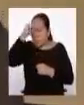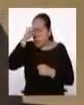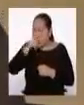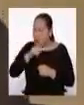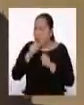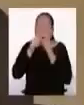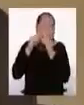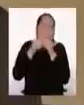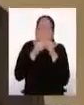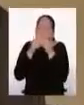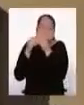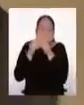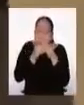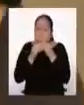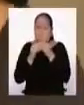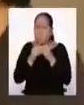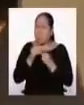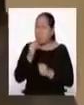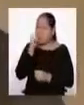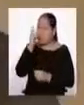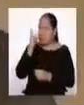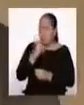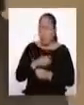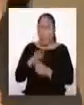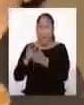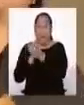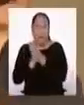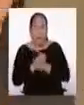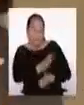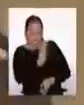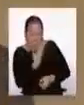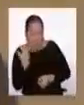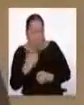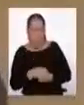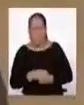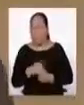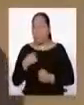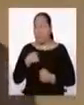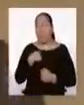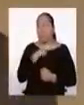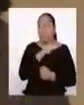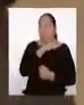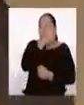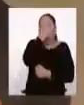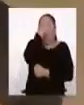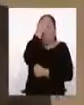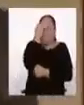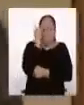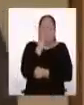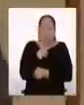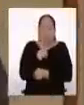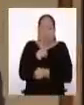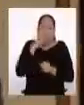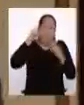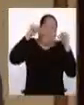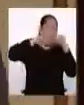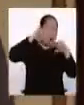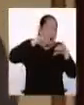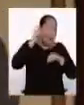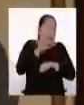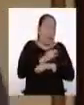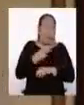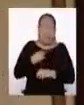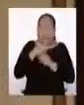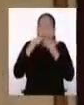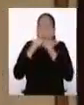parecía alucinante. Entonces un amigo me dice, oye Lucho, ¿por qué no vienes? Yo le digo, no, olvídate, yo soy un desastre para la música. No, de